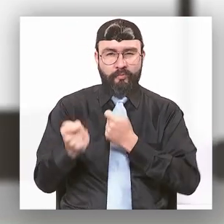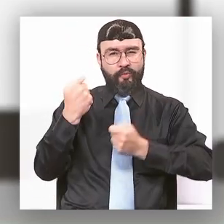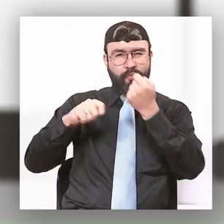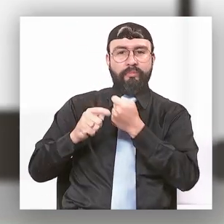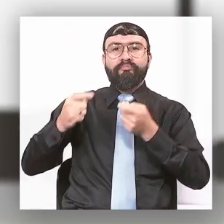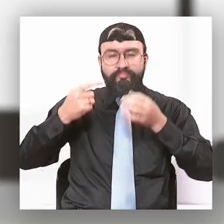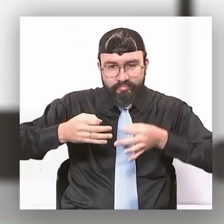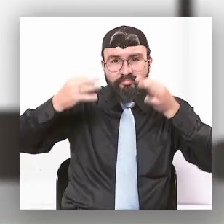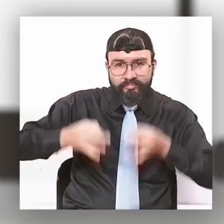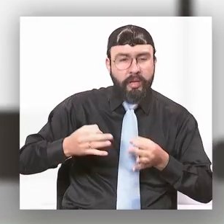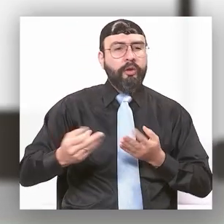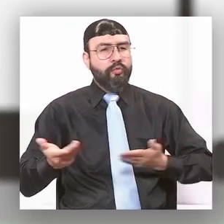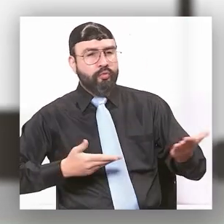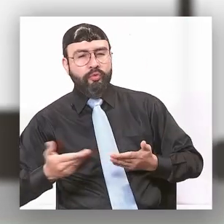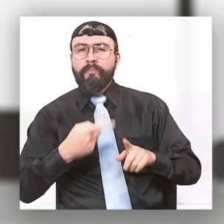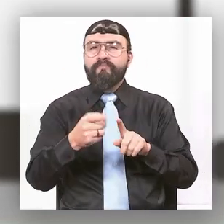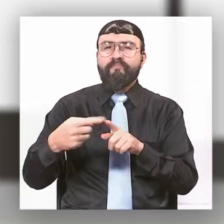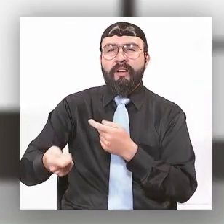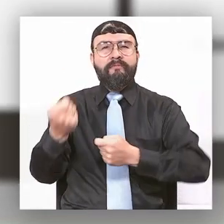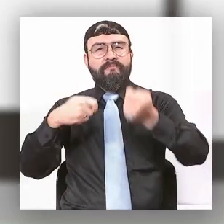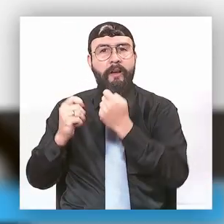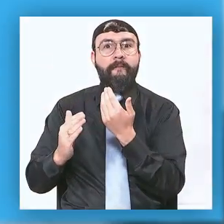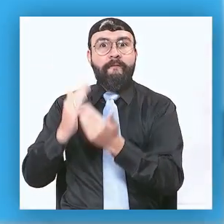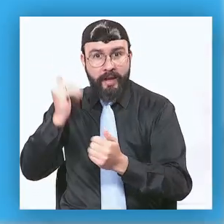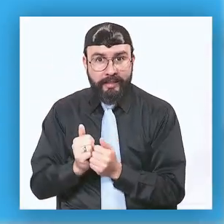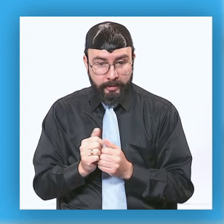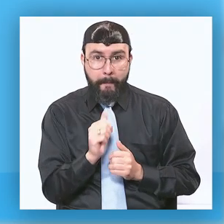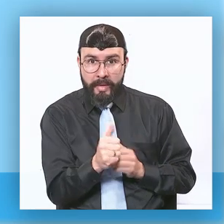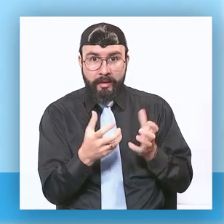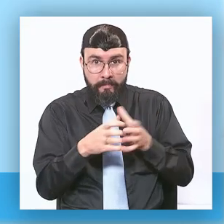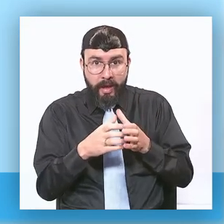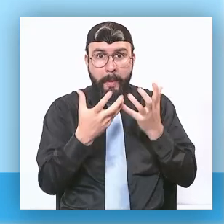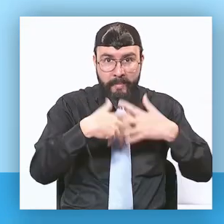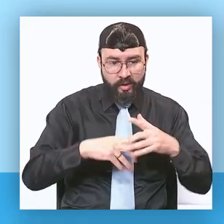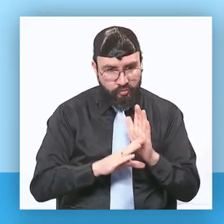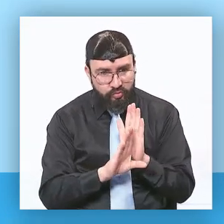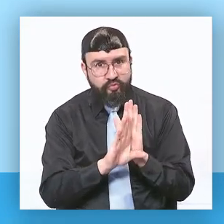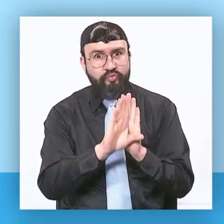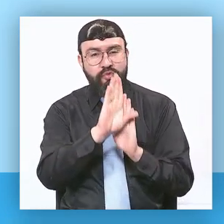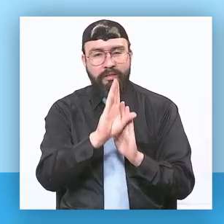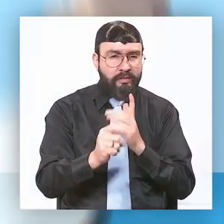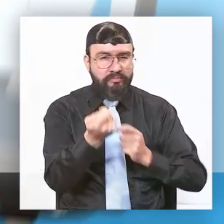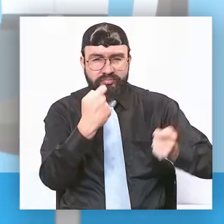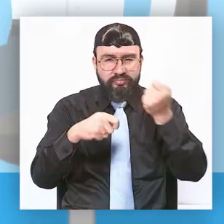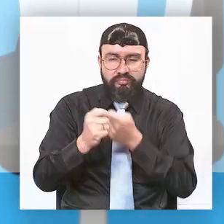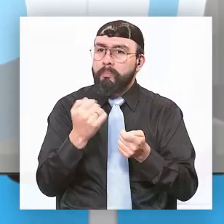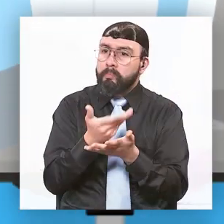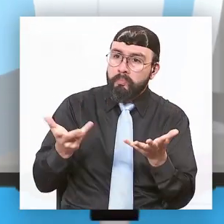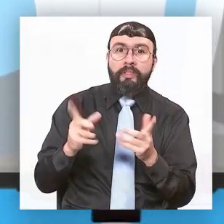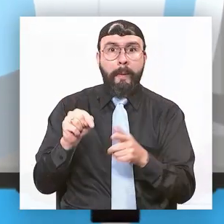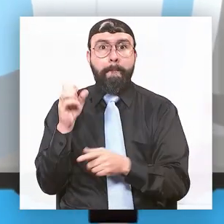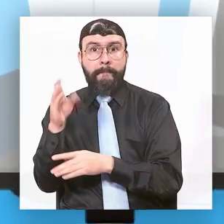negocio. Se convierte en garantía para proveedores y clientes. Facilita el crecimiento de las empresas al brindar apalancamiento financiero para